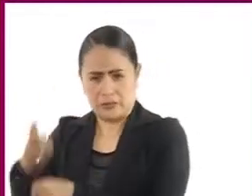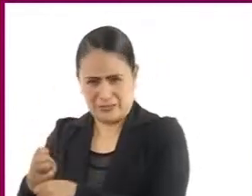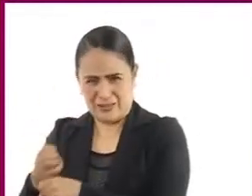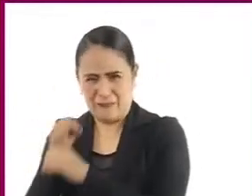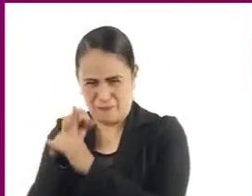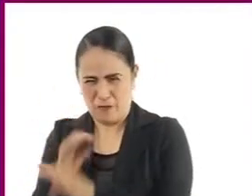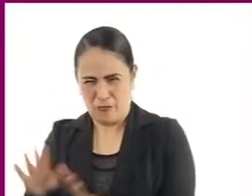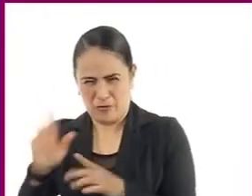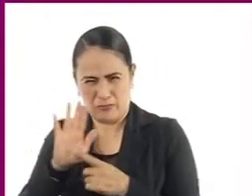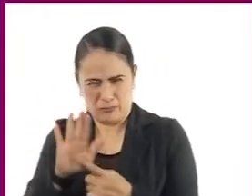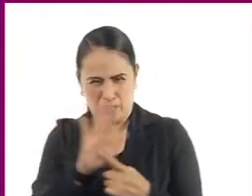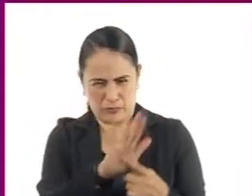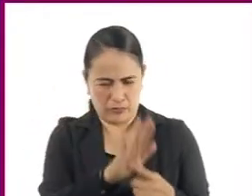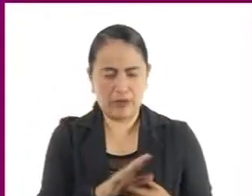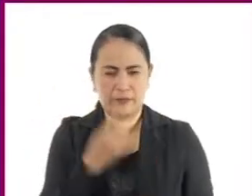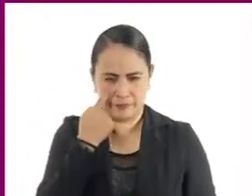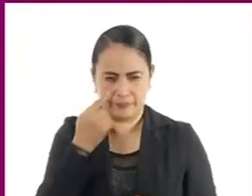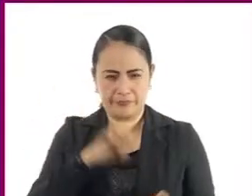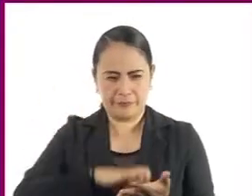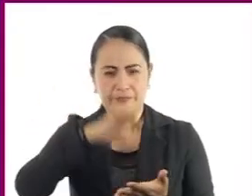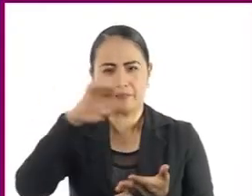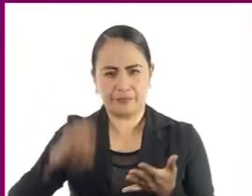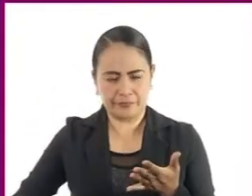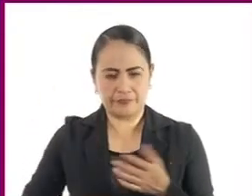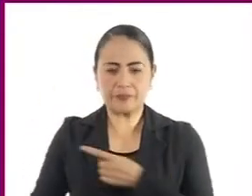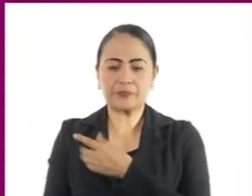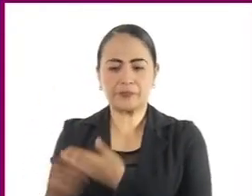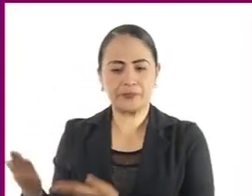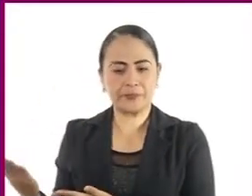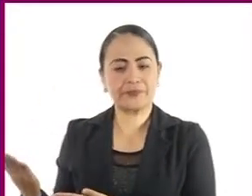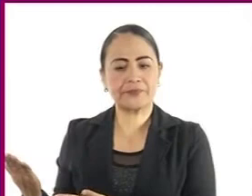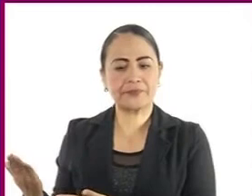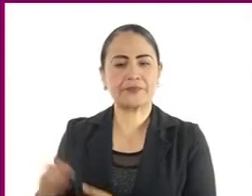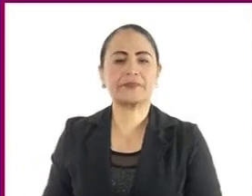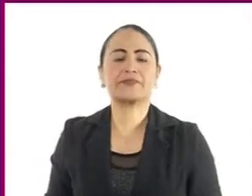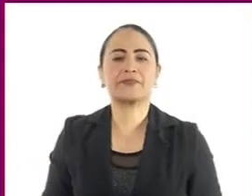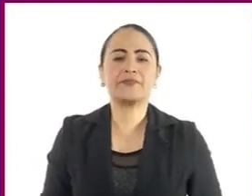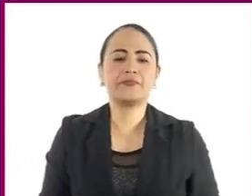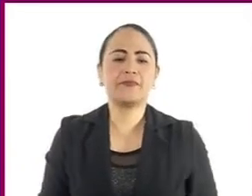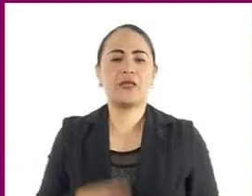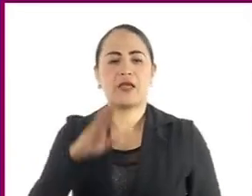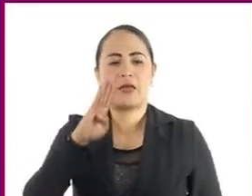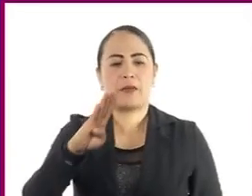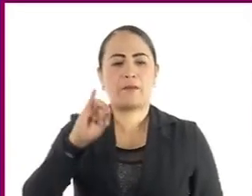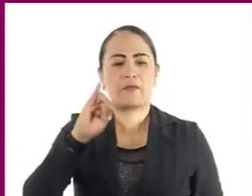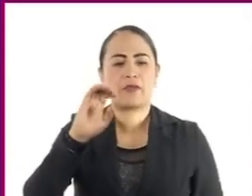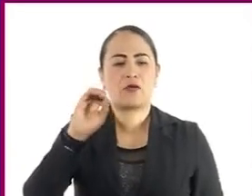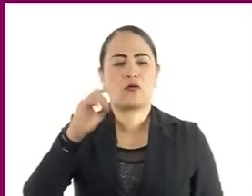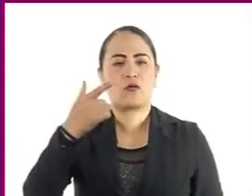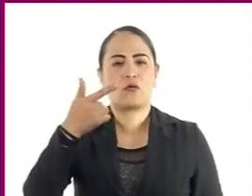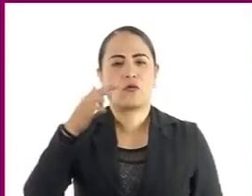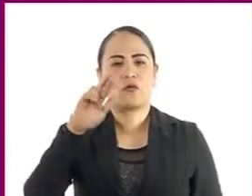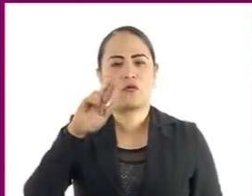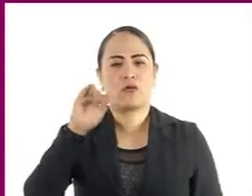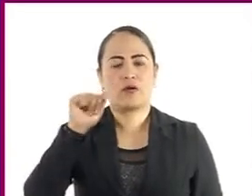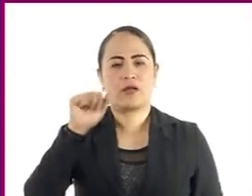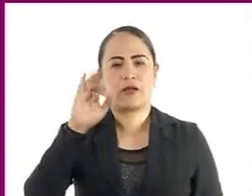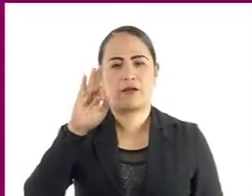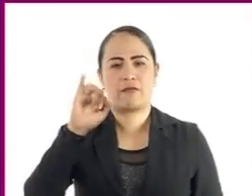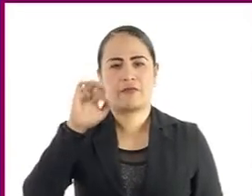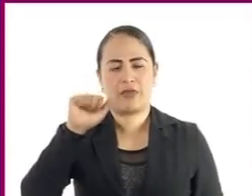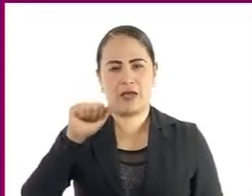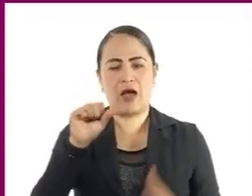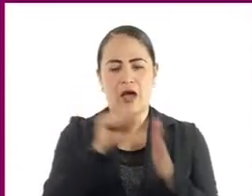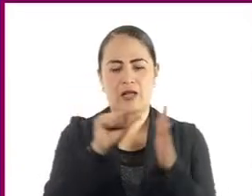a nuestro ejemplo. Lo que observamos en esta imagen es la biografía o referencias de un artículo